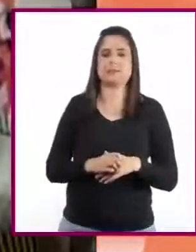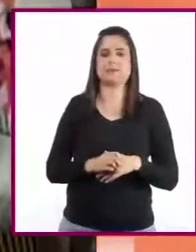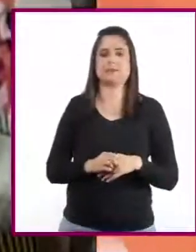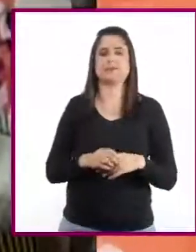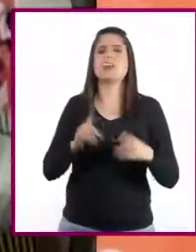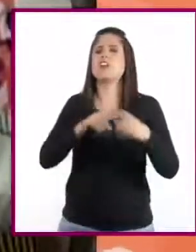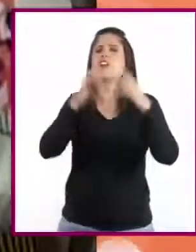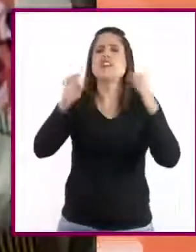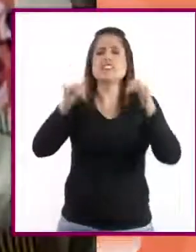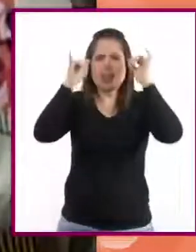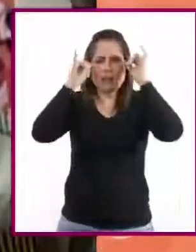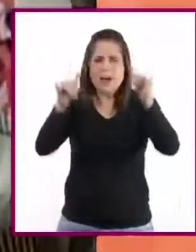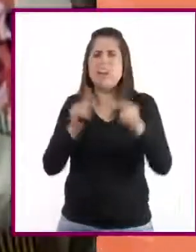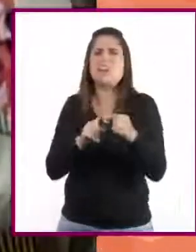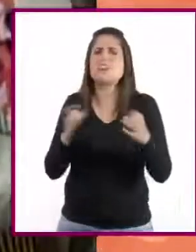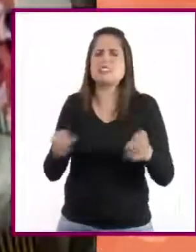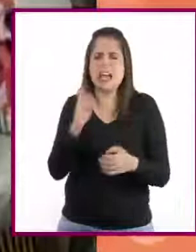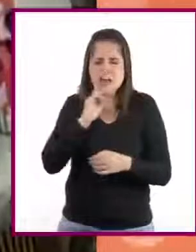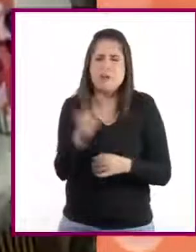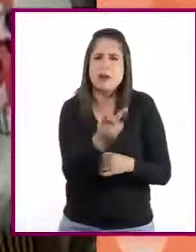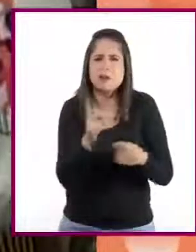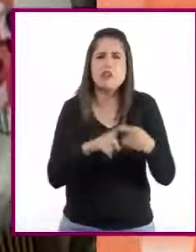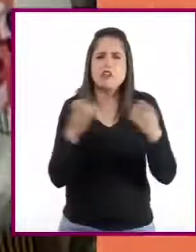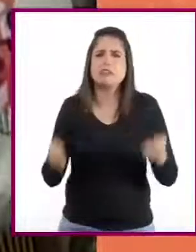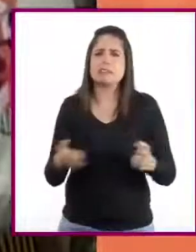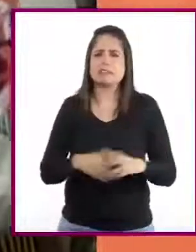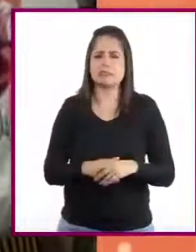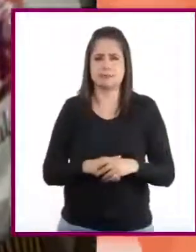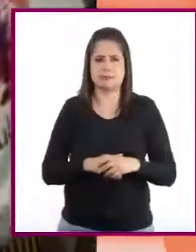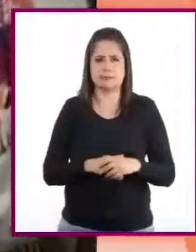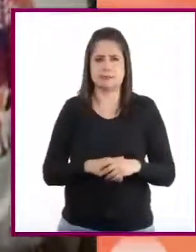¿En dónde está la vaca, de todos modos? ¿Dónde ya, está? Sindicana.